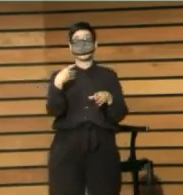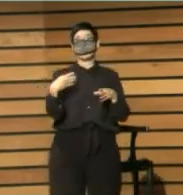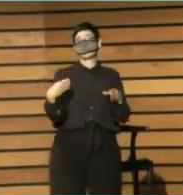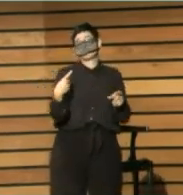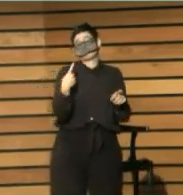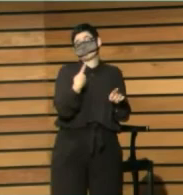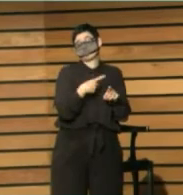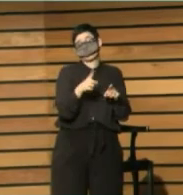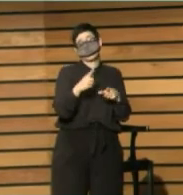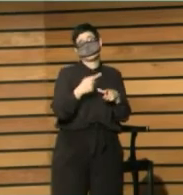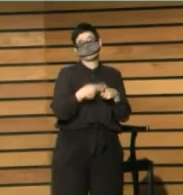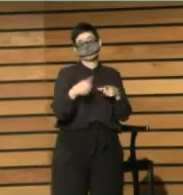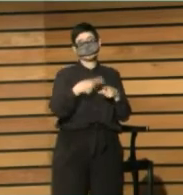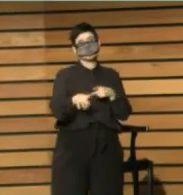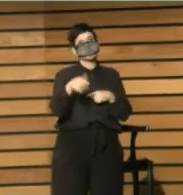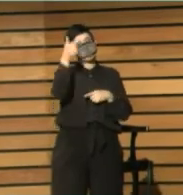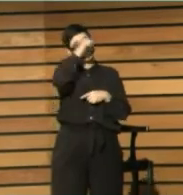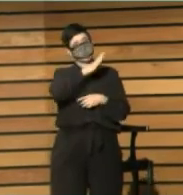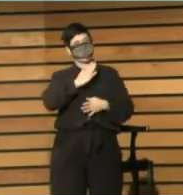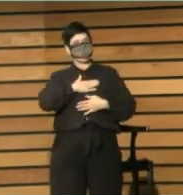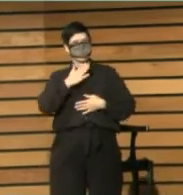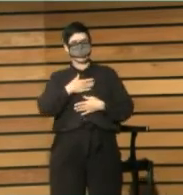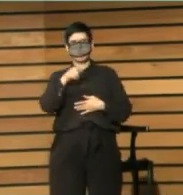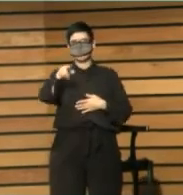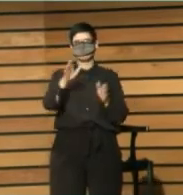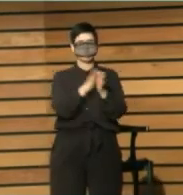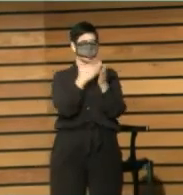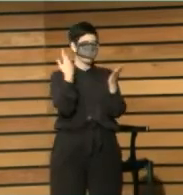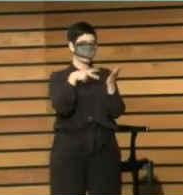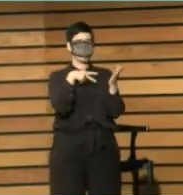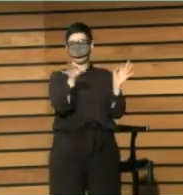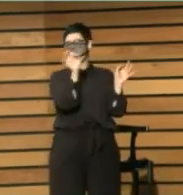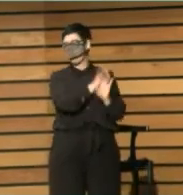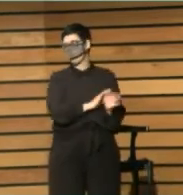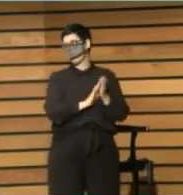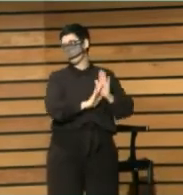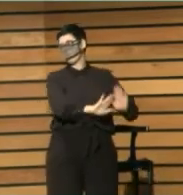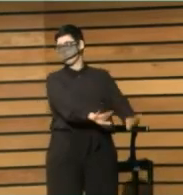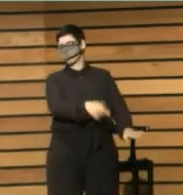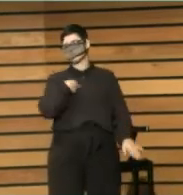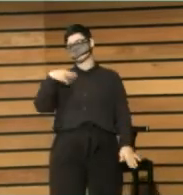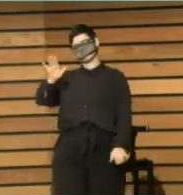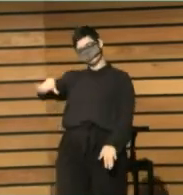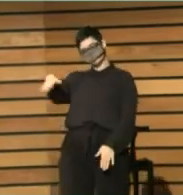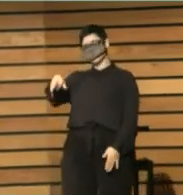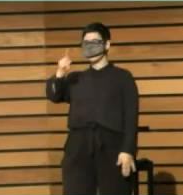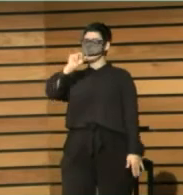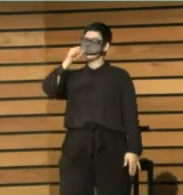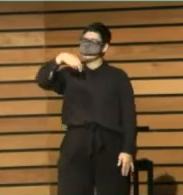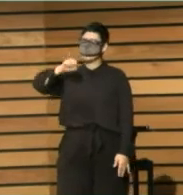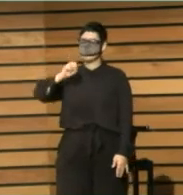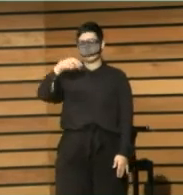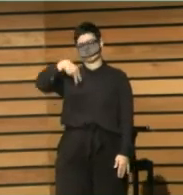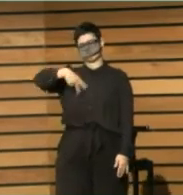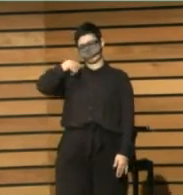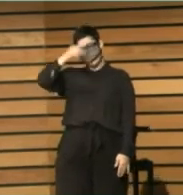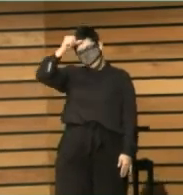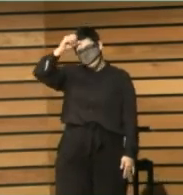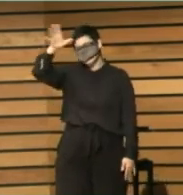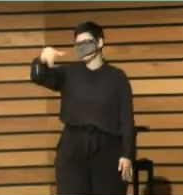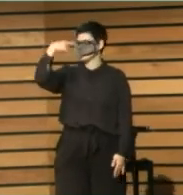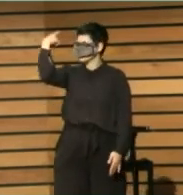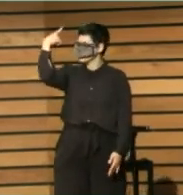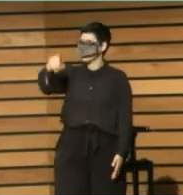leía y al que una vez le dije, Ramón, con lo que sabes, con lo listo que eres, si